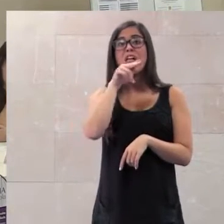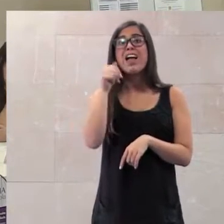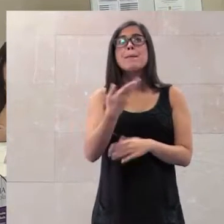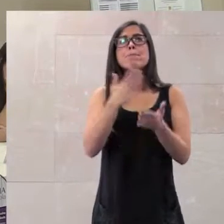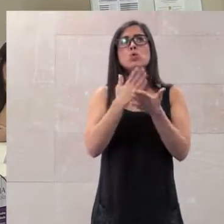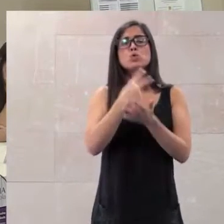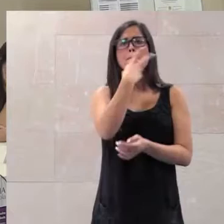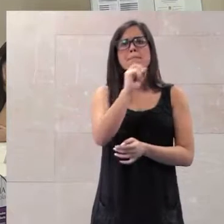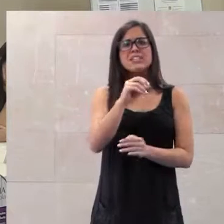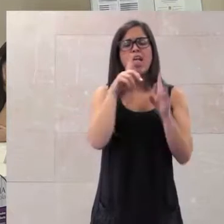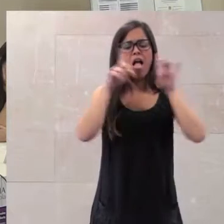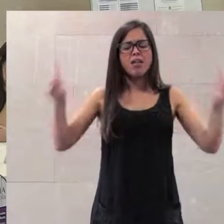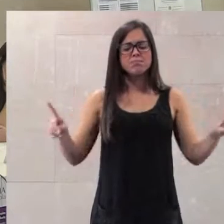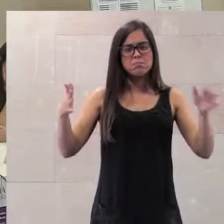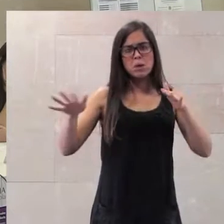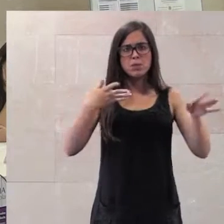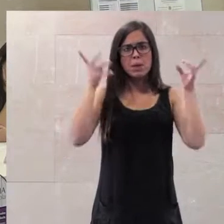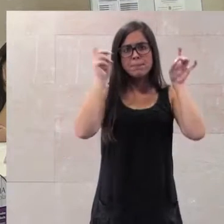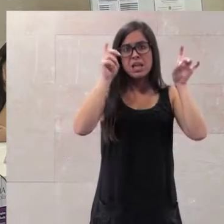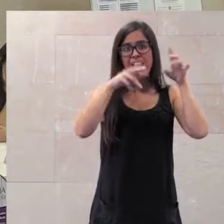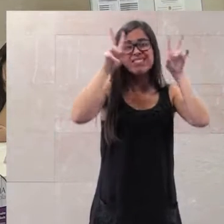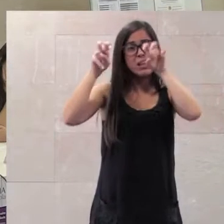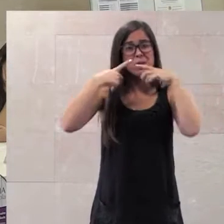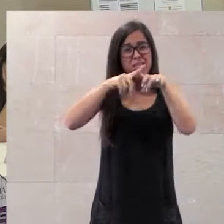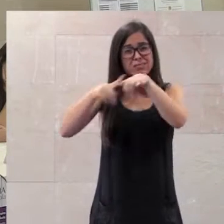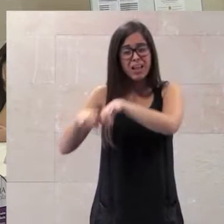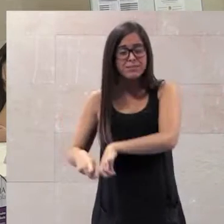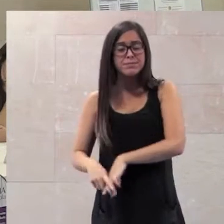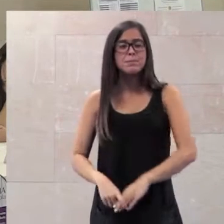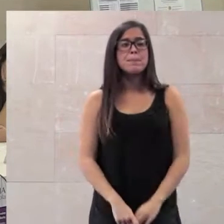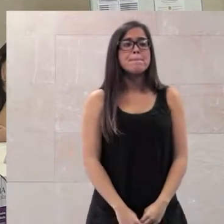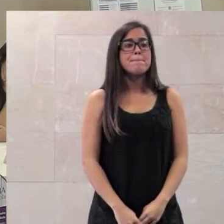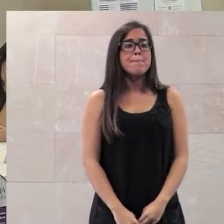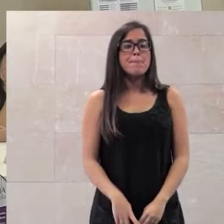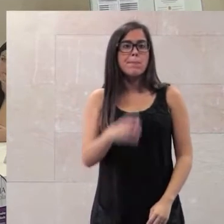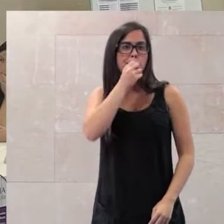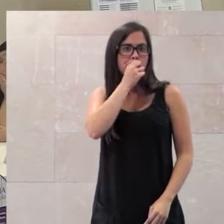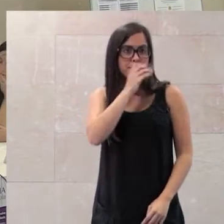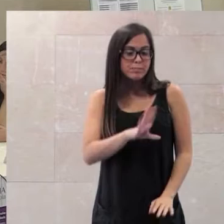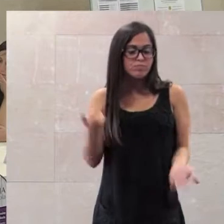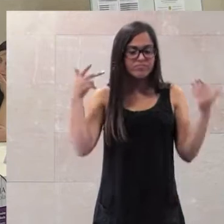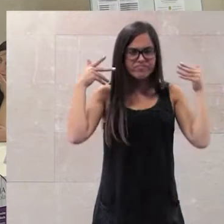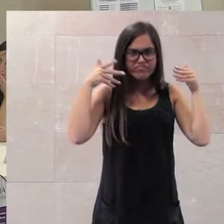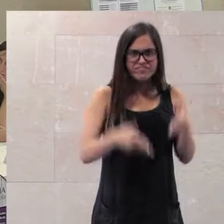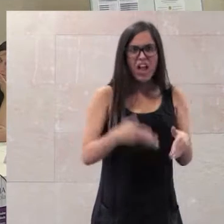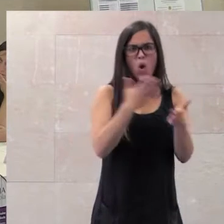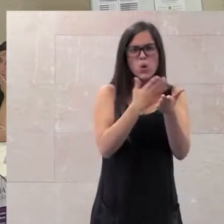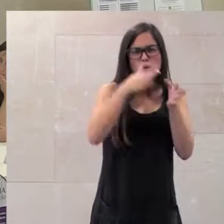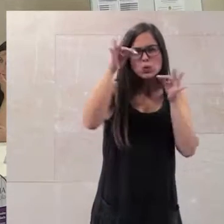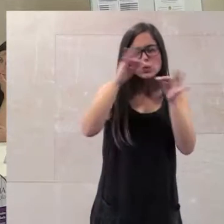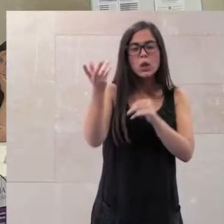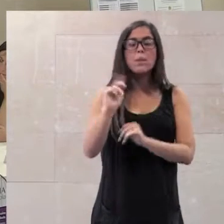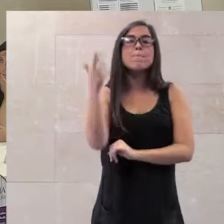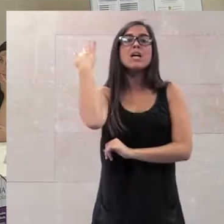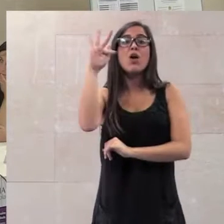al año más o menos, con metodologías y temáticas muy diversas, y bueno, no voy a entrar al detalle de los cursos, pero sí que nosotras en la red de